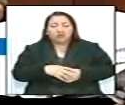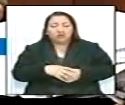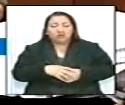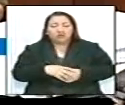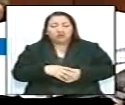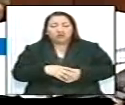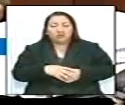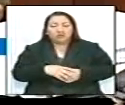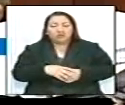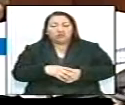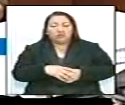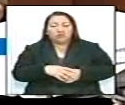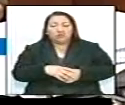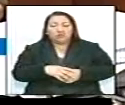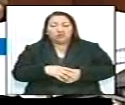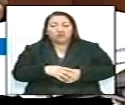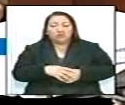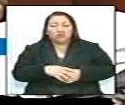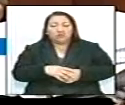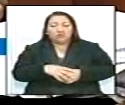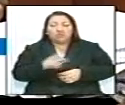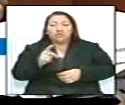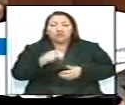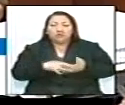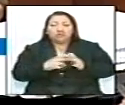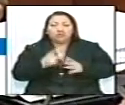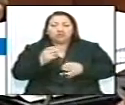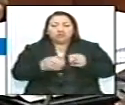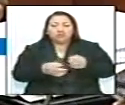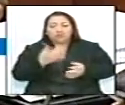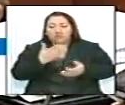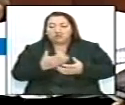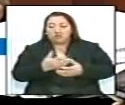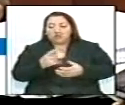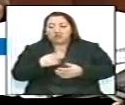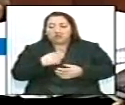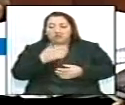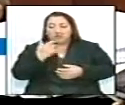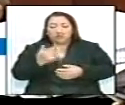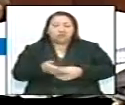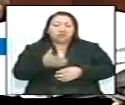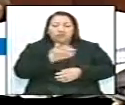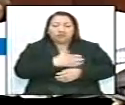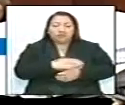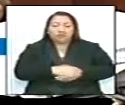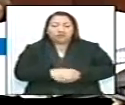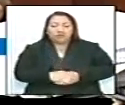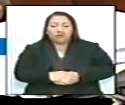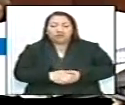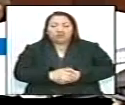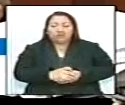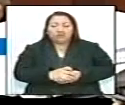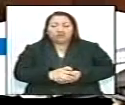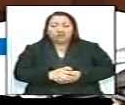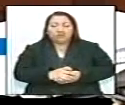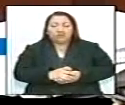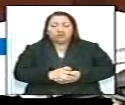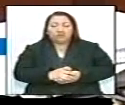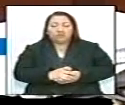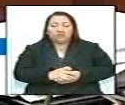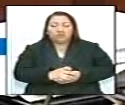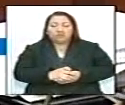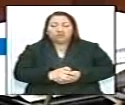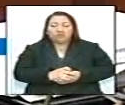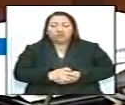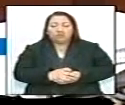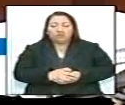eso ya nos hemos olvidado, señor presidente del Jurado Nacional de Elección. Nos hemos olvidado hace tiempo. Este Congreso se